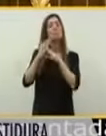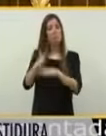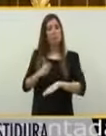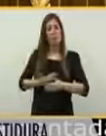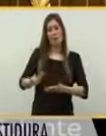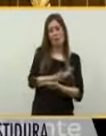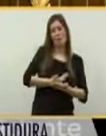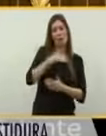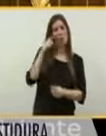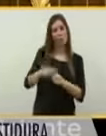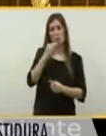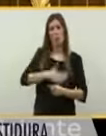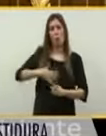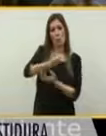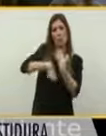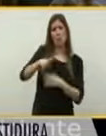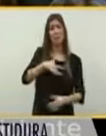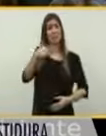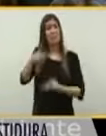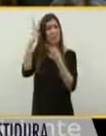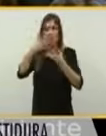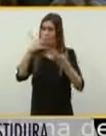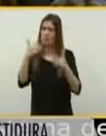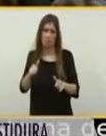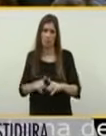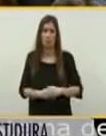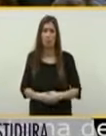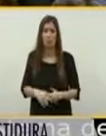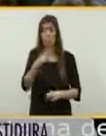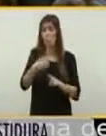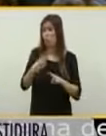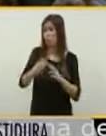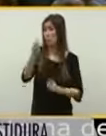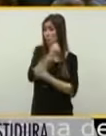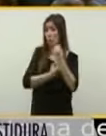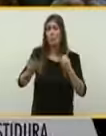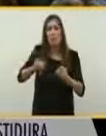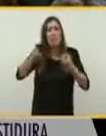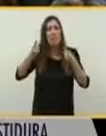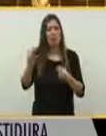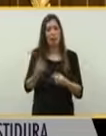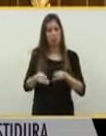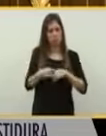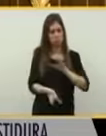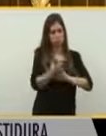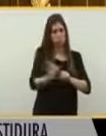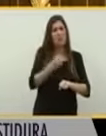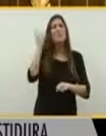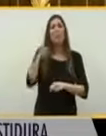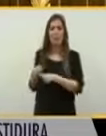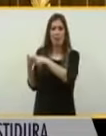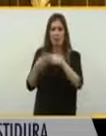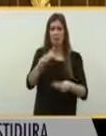bienestar y sin amnistías fiscales. La política económica, señorías, debe procurar la creación, pero también su redistribución entre la clase media y